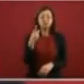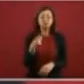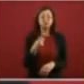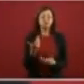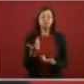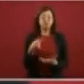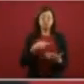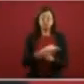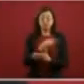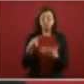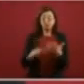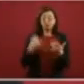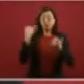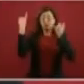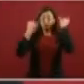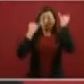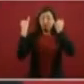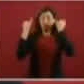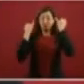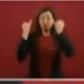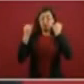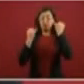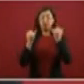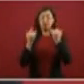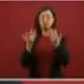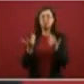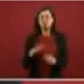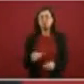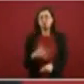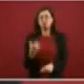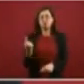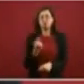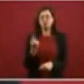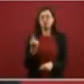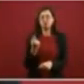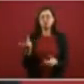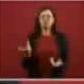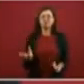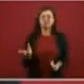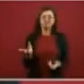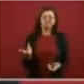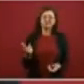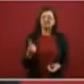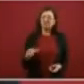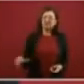de cosas está muy cercano a la mezquindad.